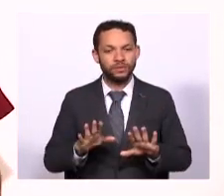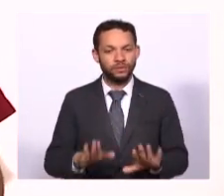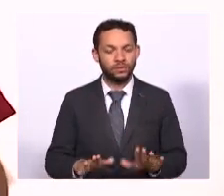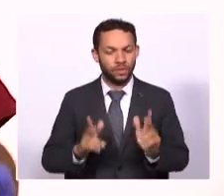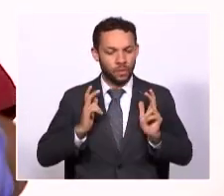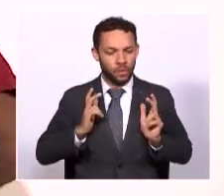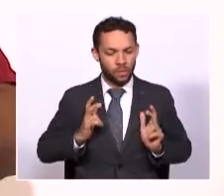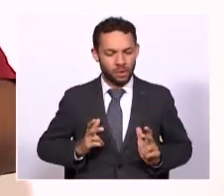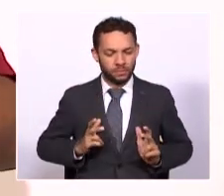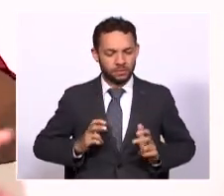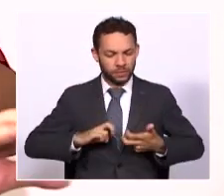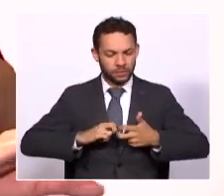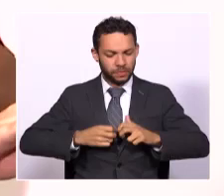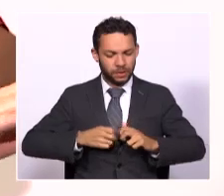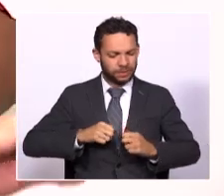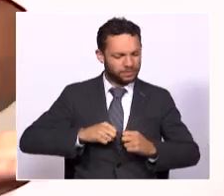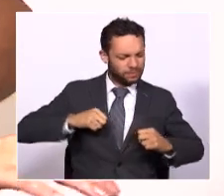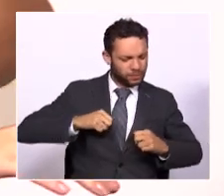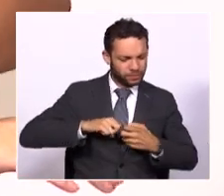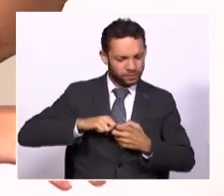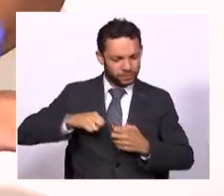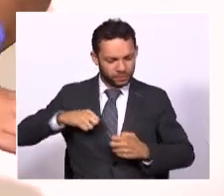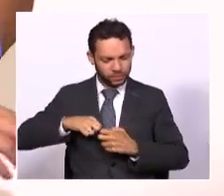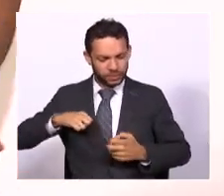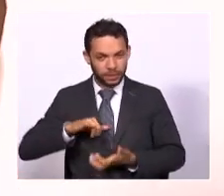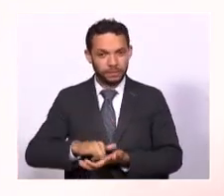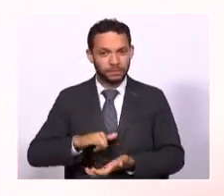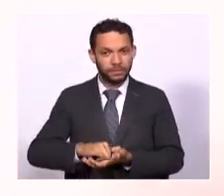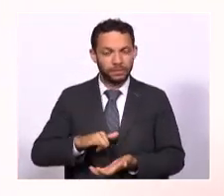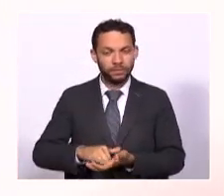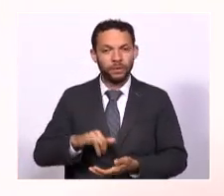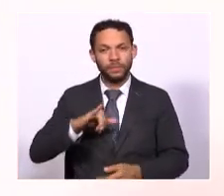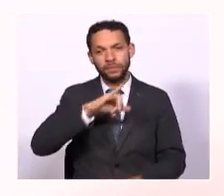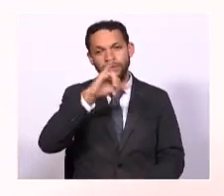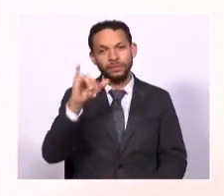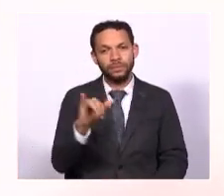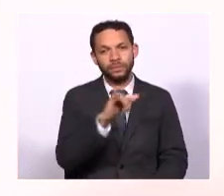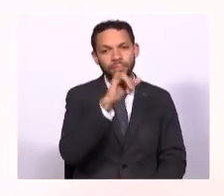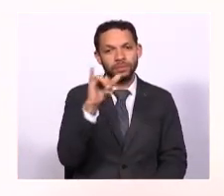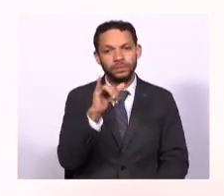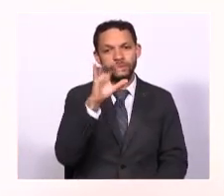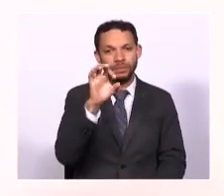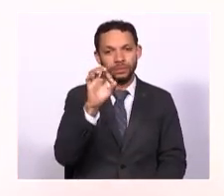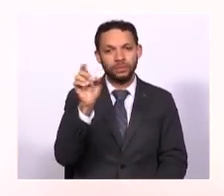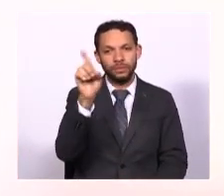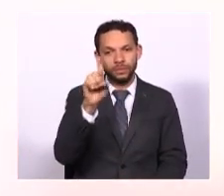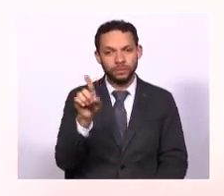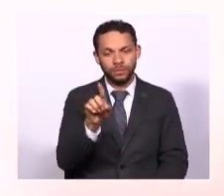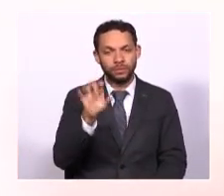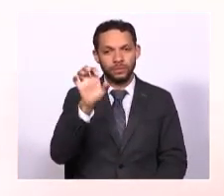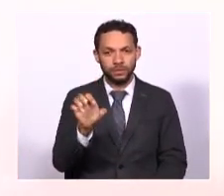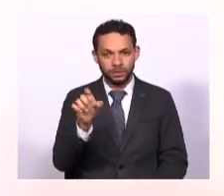Y lo que vamos a hacer es pedir lo mismo que hicimos con José, que le pedimos que inmovilizara un poquito sus músculos sujetándose los hombros.